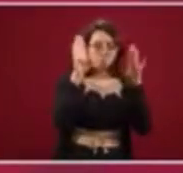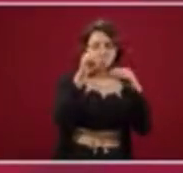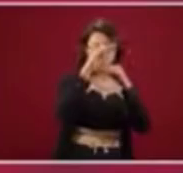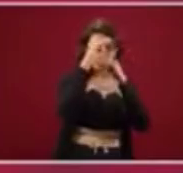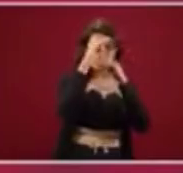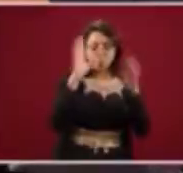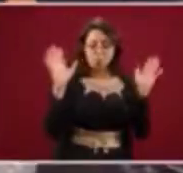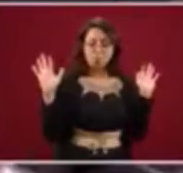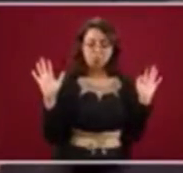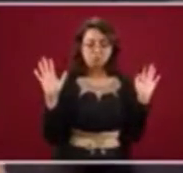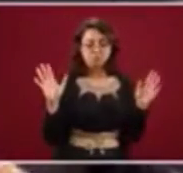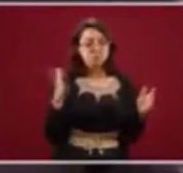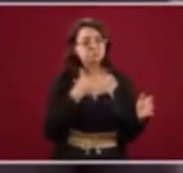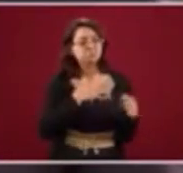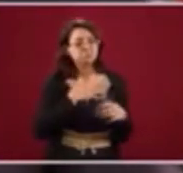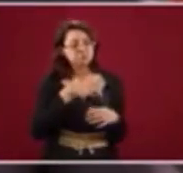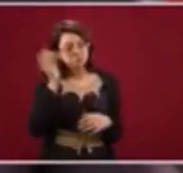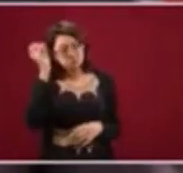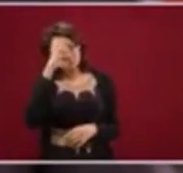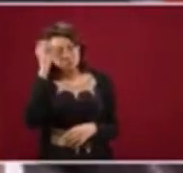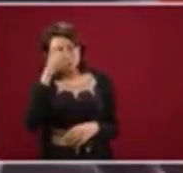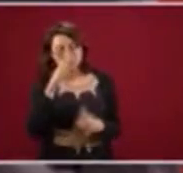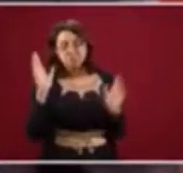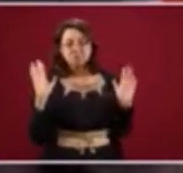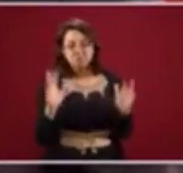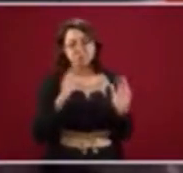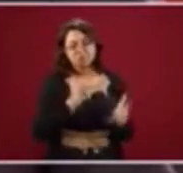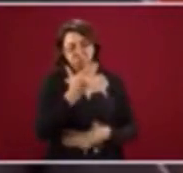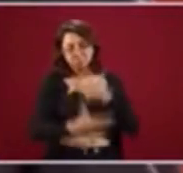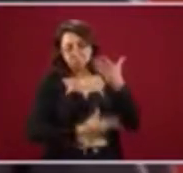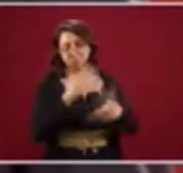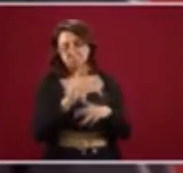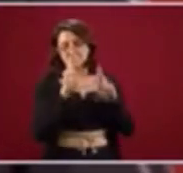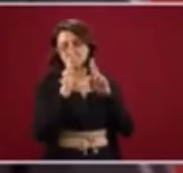mi punto de vista, respetuoso.